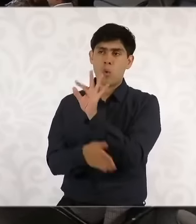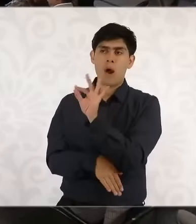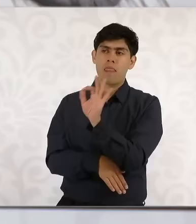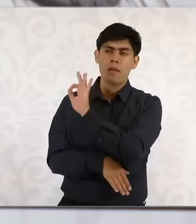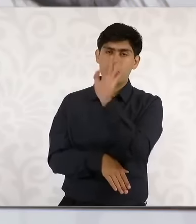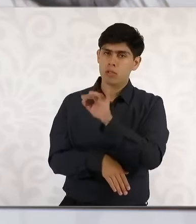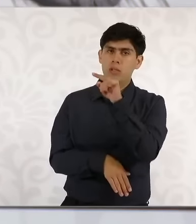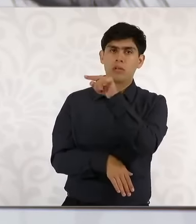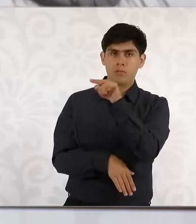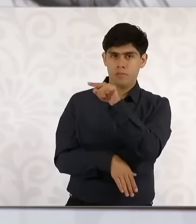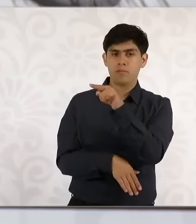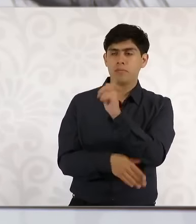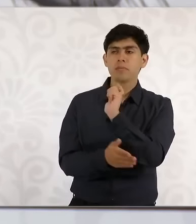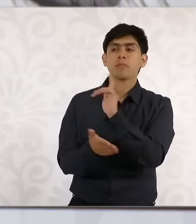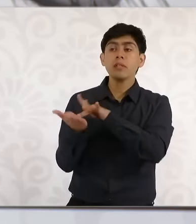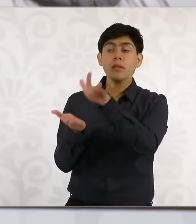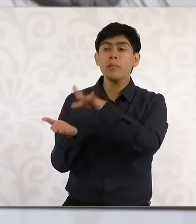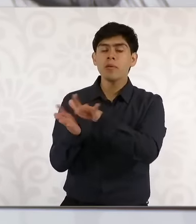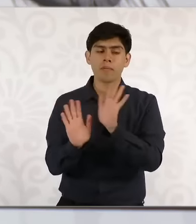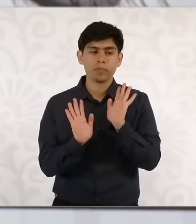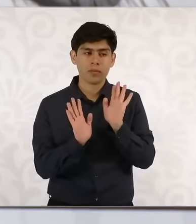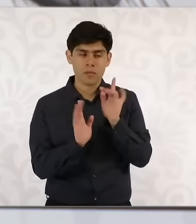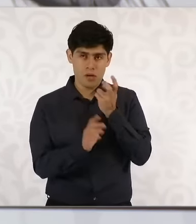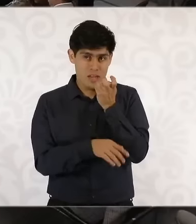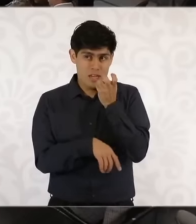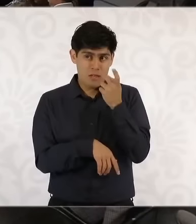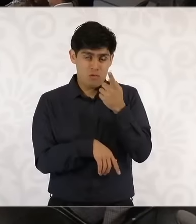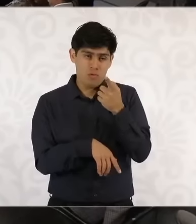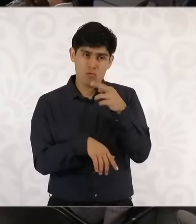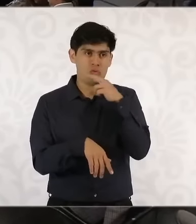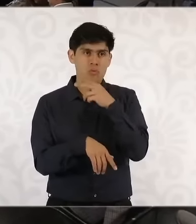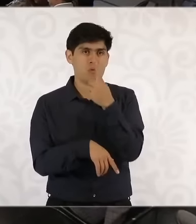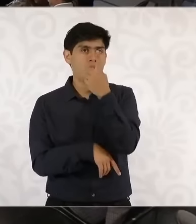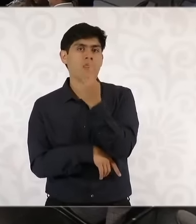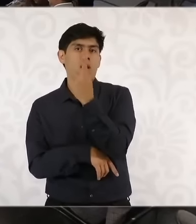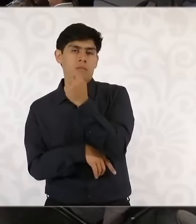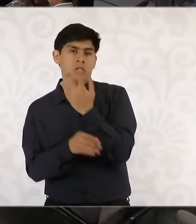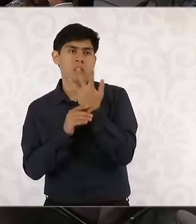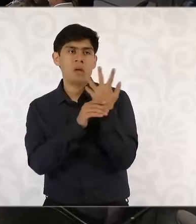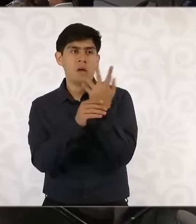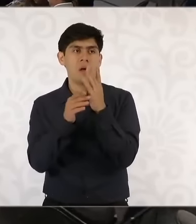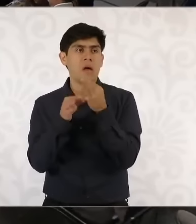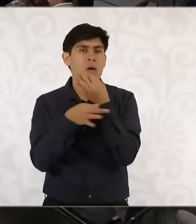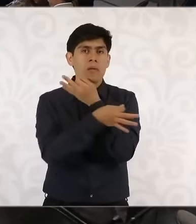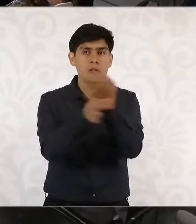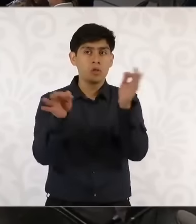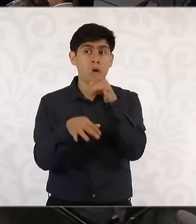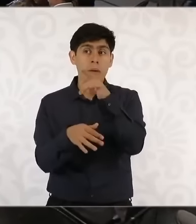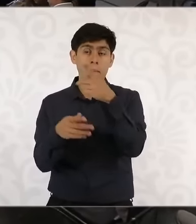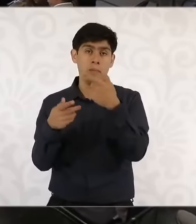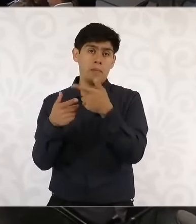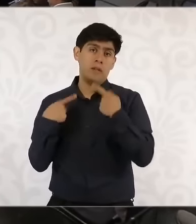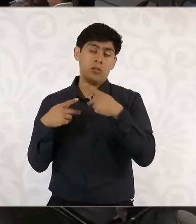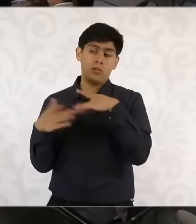ahí. Bueno, eso salió de un día a otro en una televisora que ya había caído a un 40%, entonces no sé si